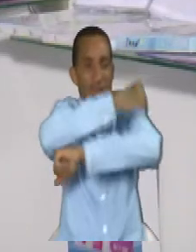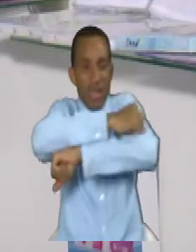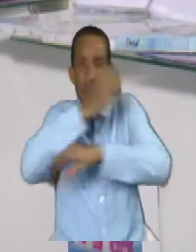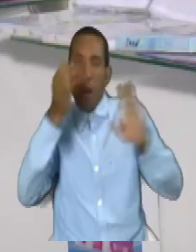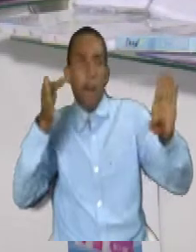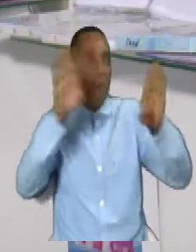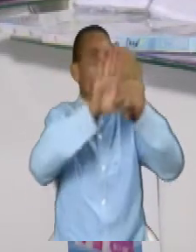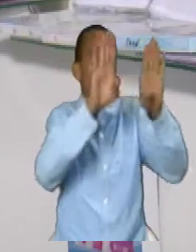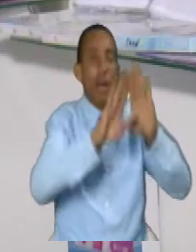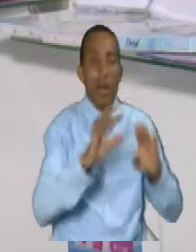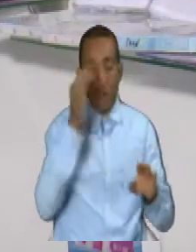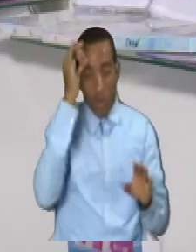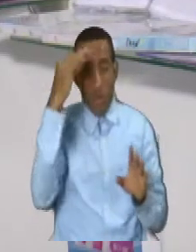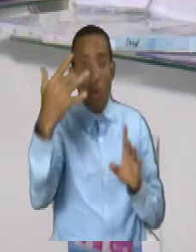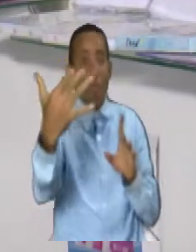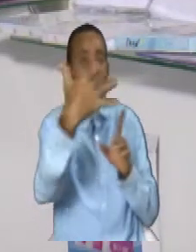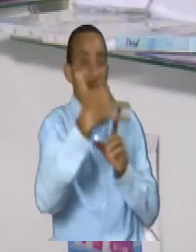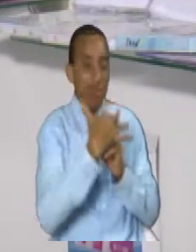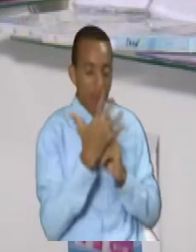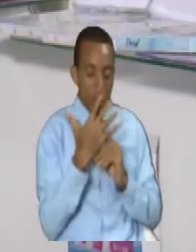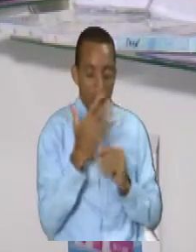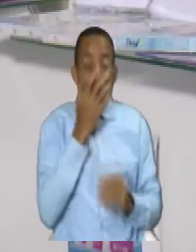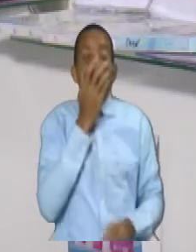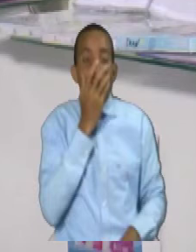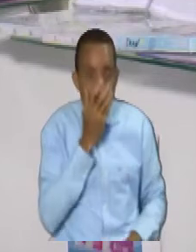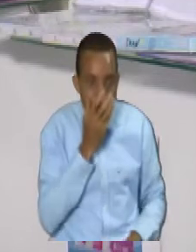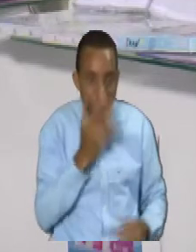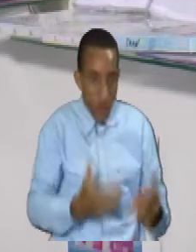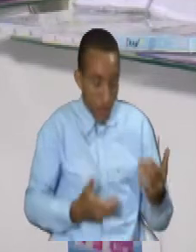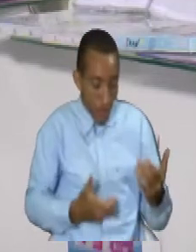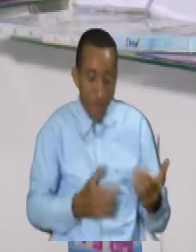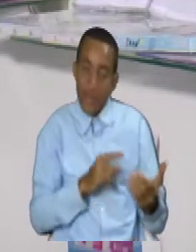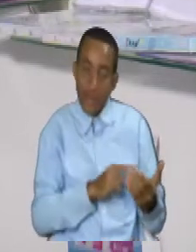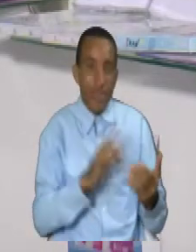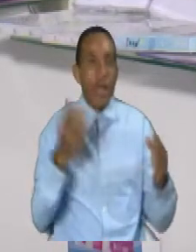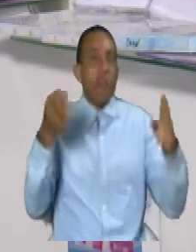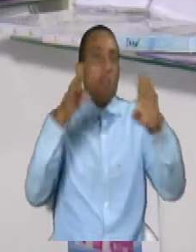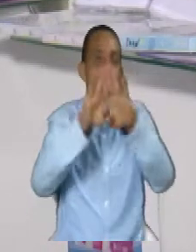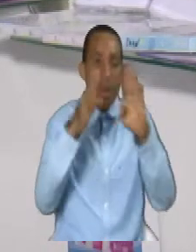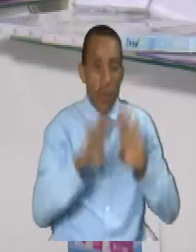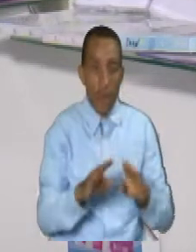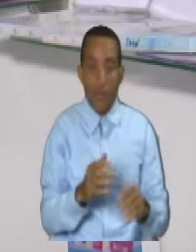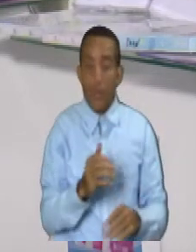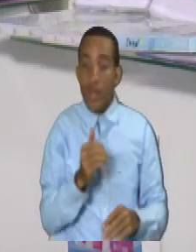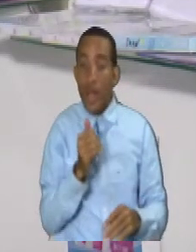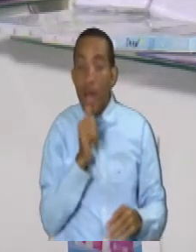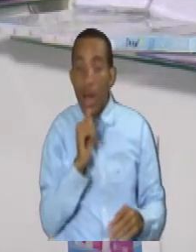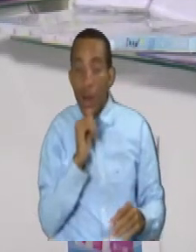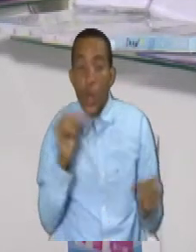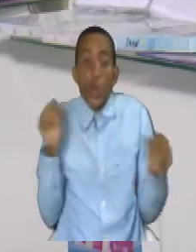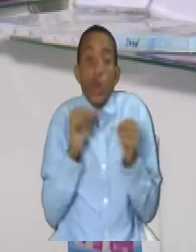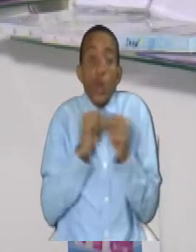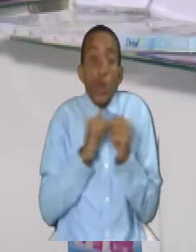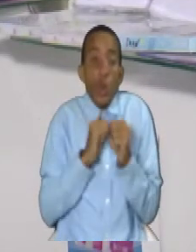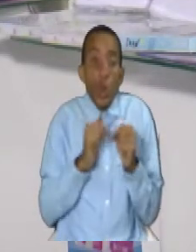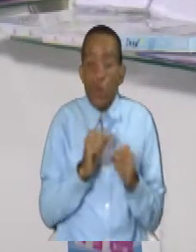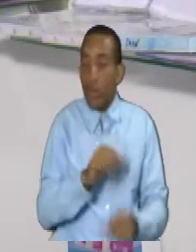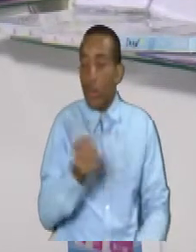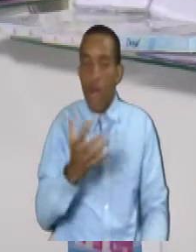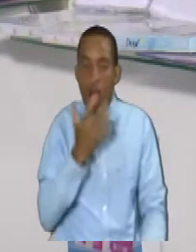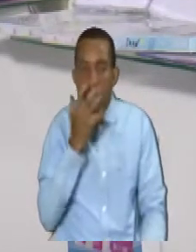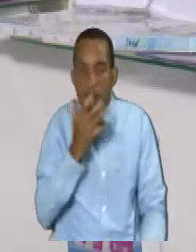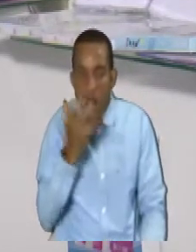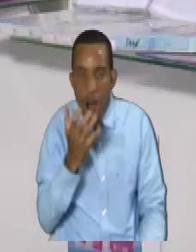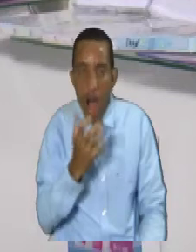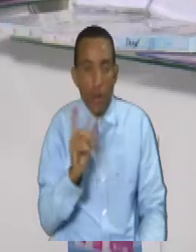resfriado. También es importante tener en cuenta la temperatura del agua. No podemos bañarlos con agua muy fría ni muy caliente. Siempre